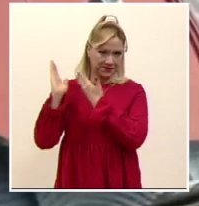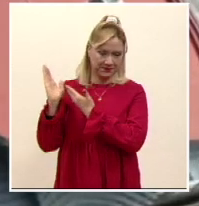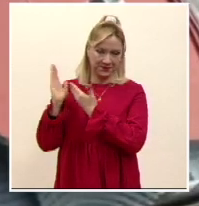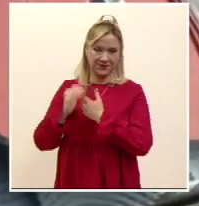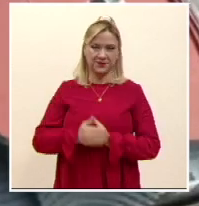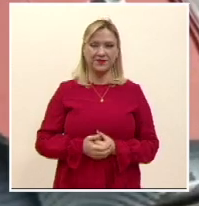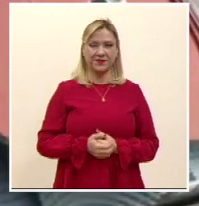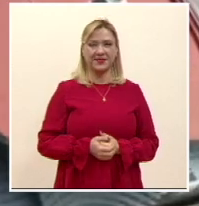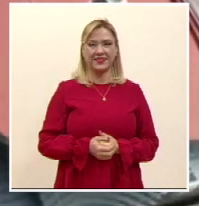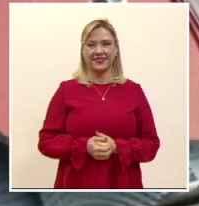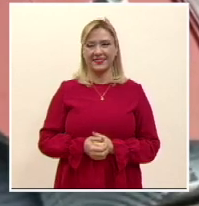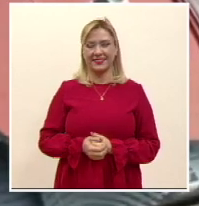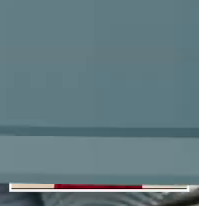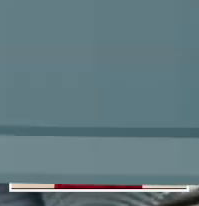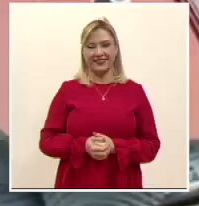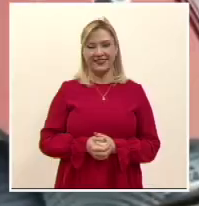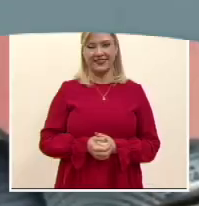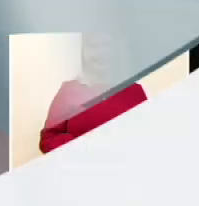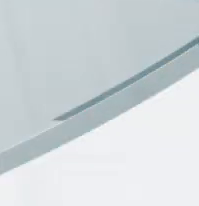Juan Carlos González.